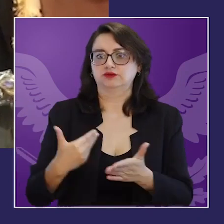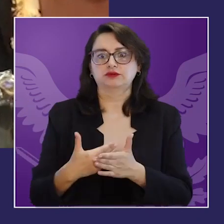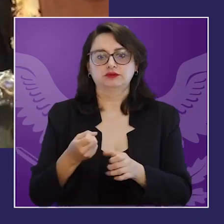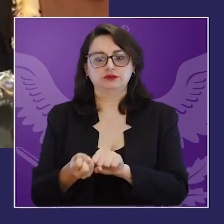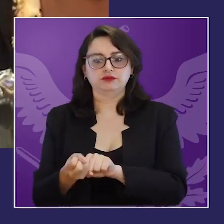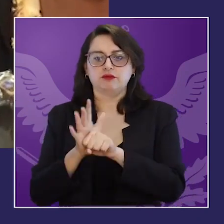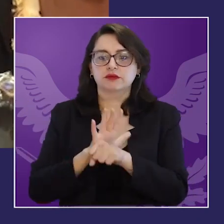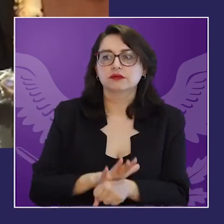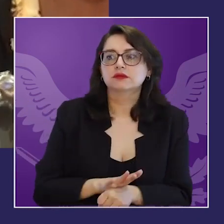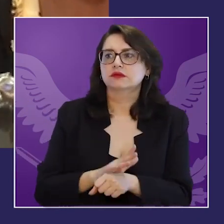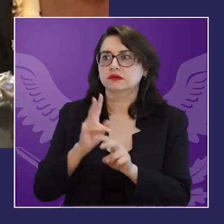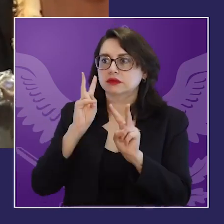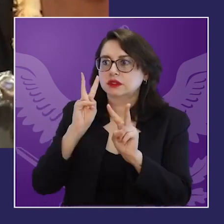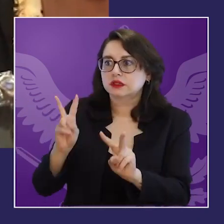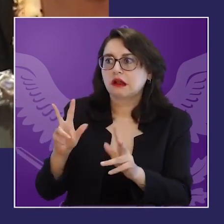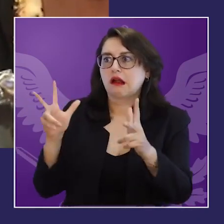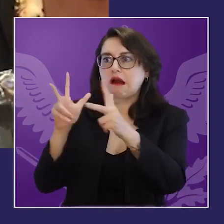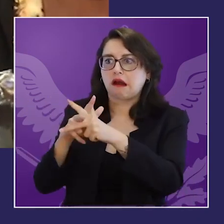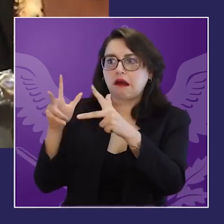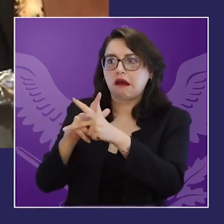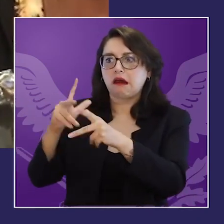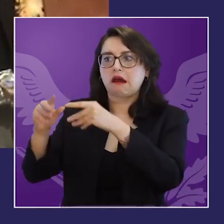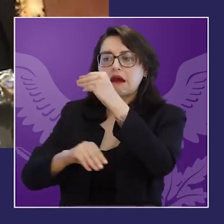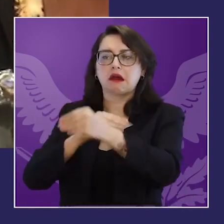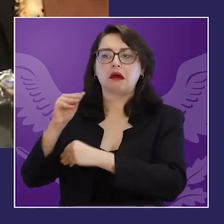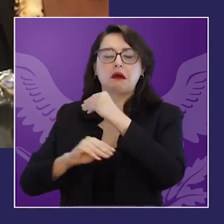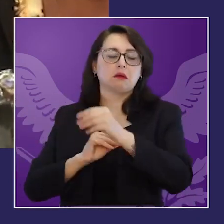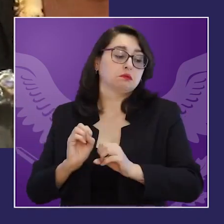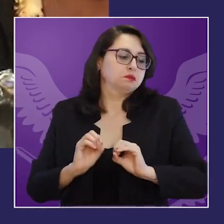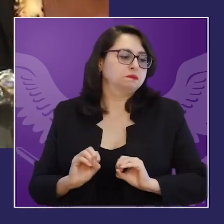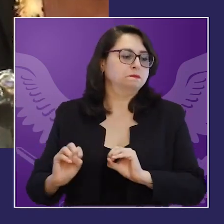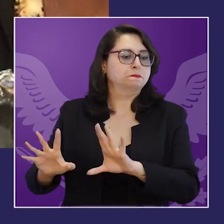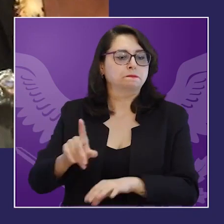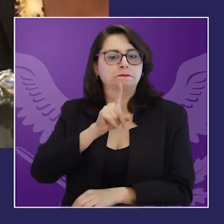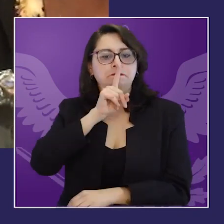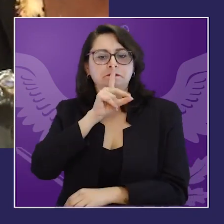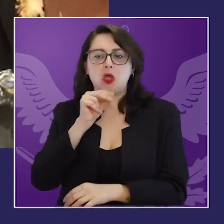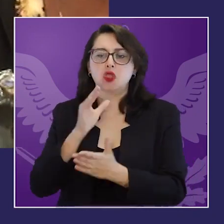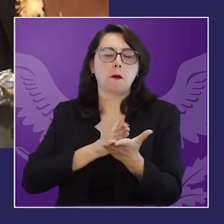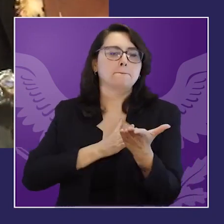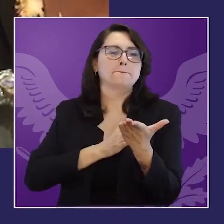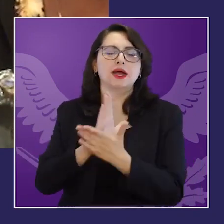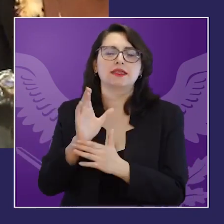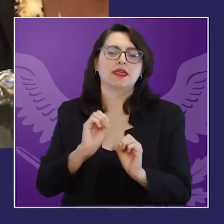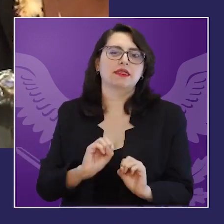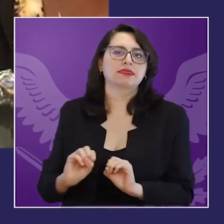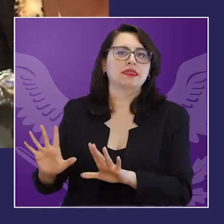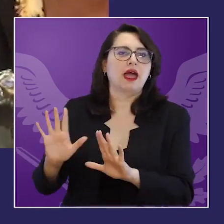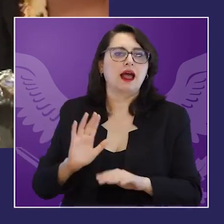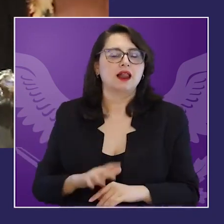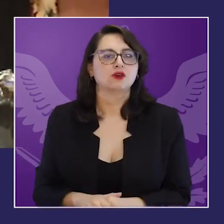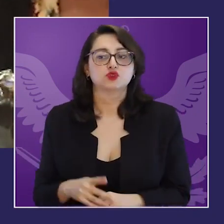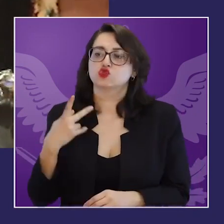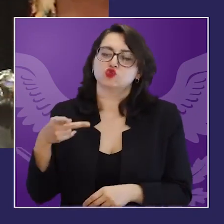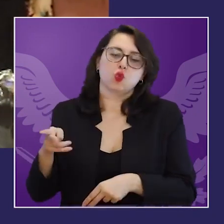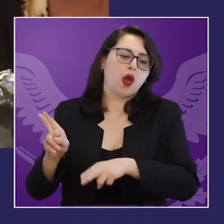son mucho de lo que se evidenció durante el COVID, era no nos metamos, eso es asunto. O sea, todo lo que construimos